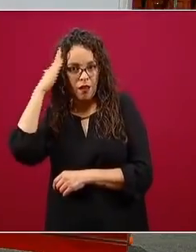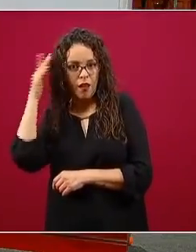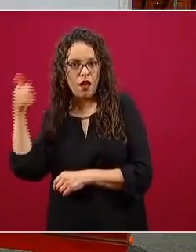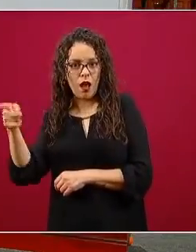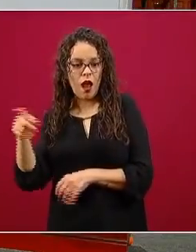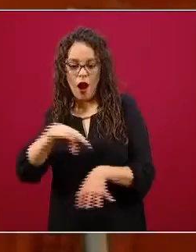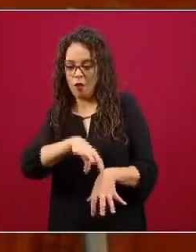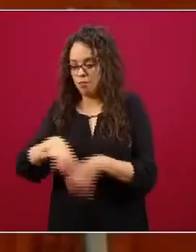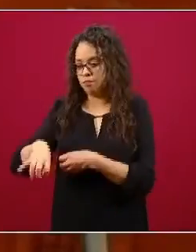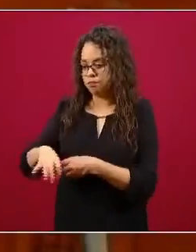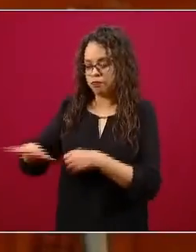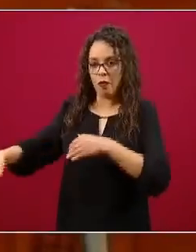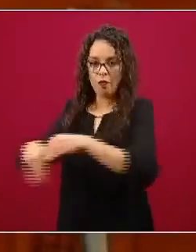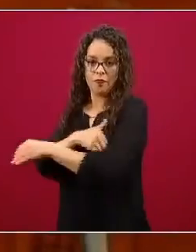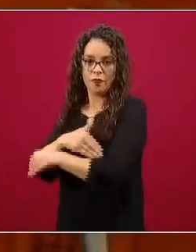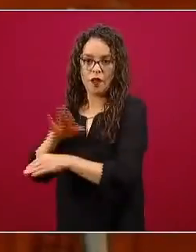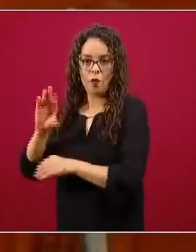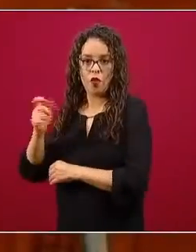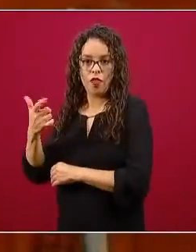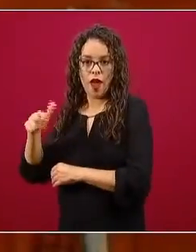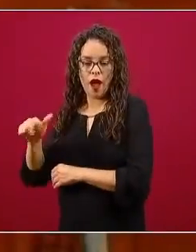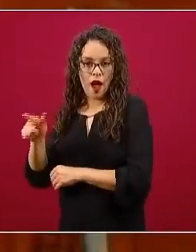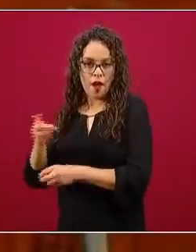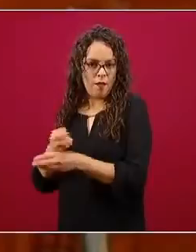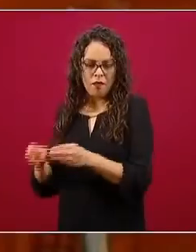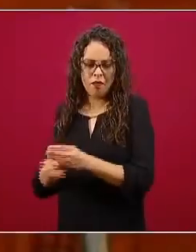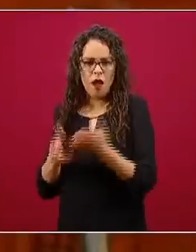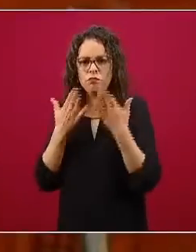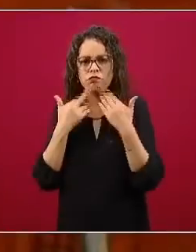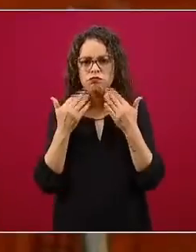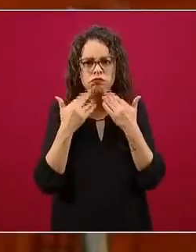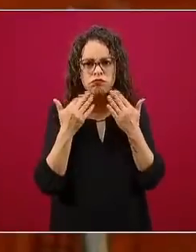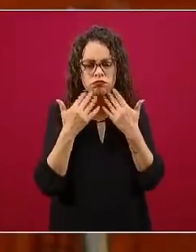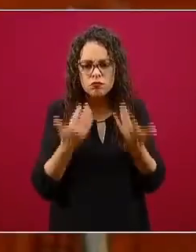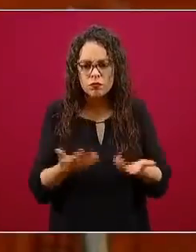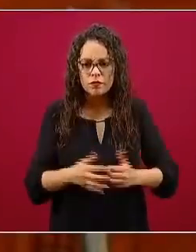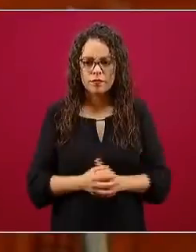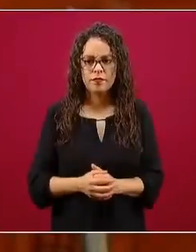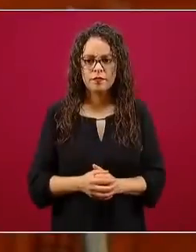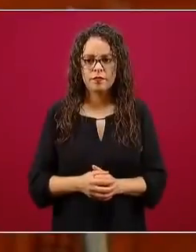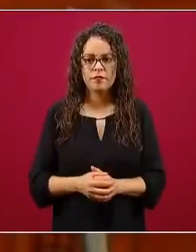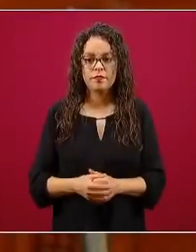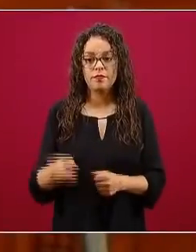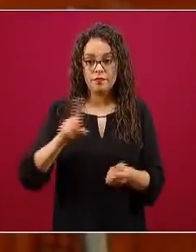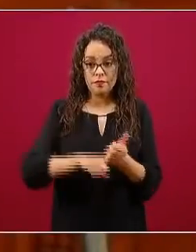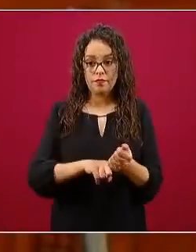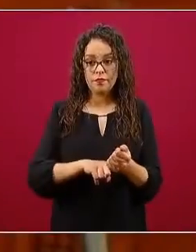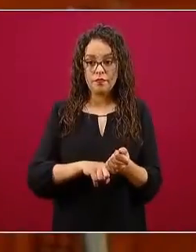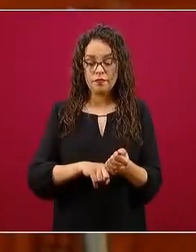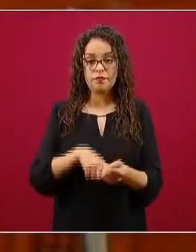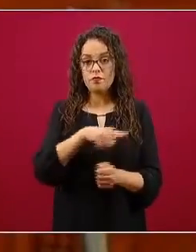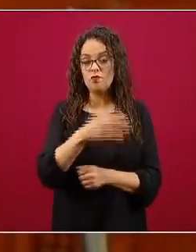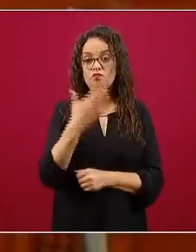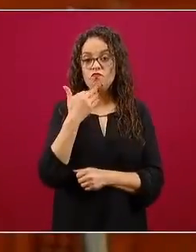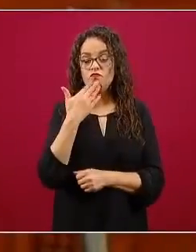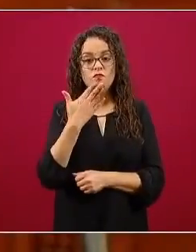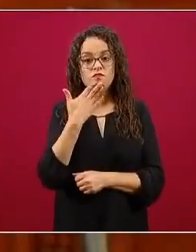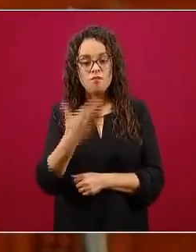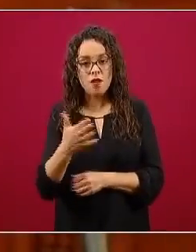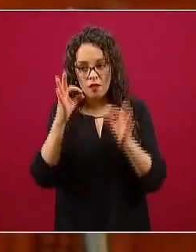tenido algunas quejas sobre la calidad de los equipos que se han sustituido de inmediato. Tenemos